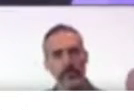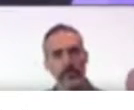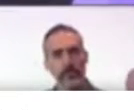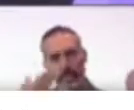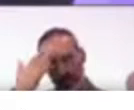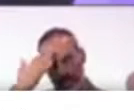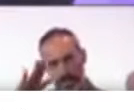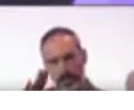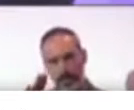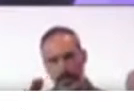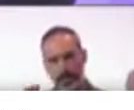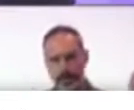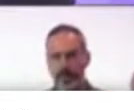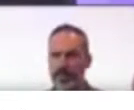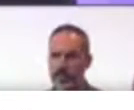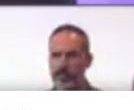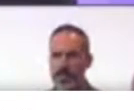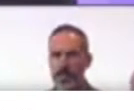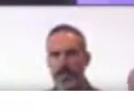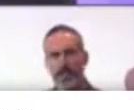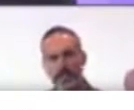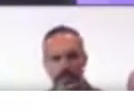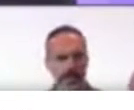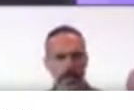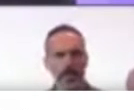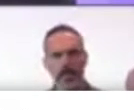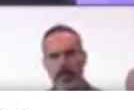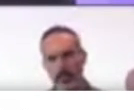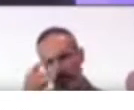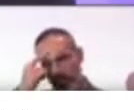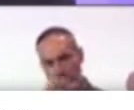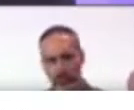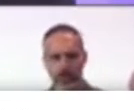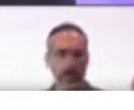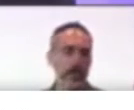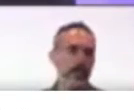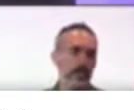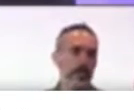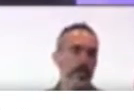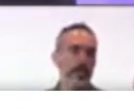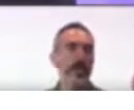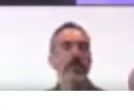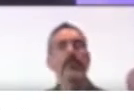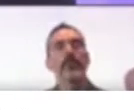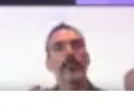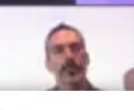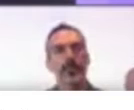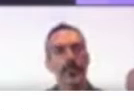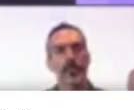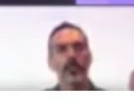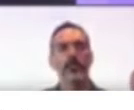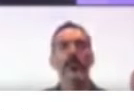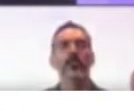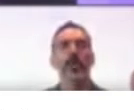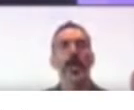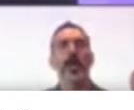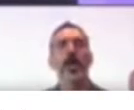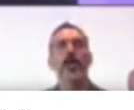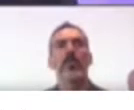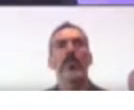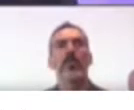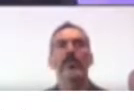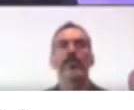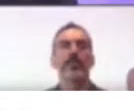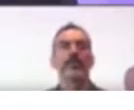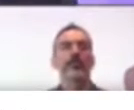familia. Y por eso, este proyecto lo vamos a ampliar a 3 mil créditos, con una